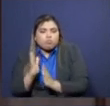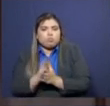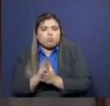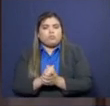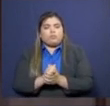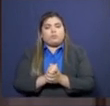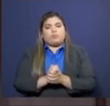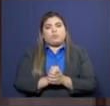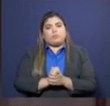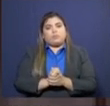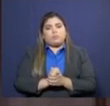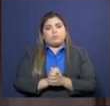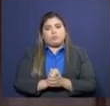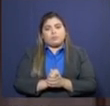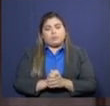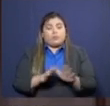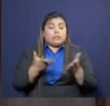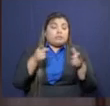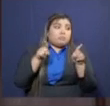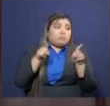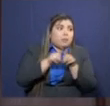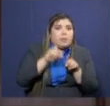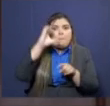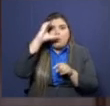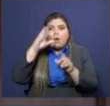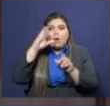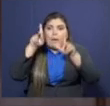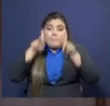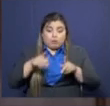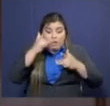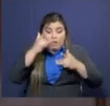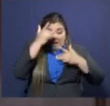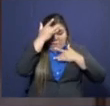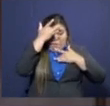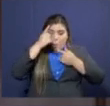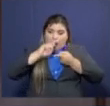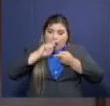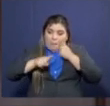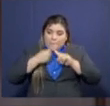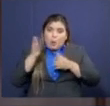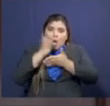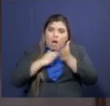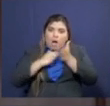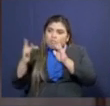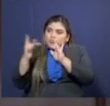y rastrear contactos. El objetivo es